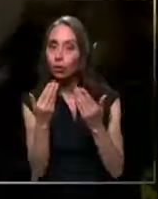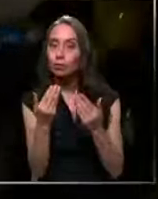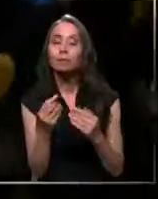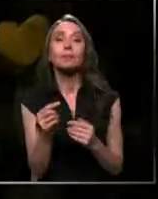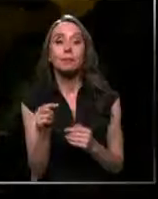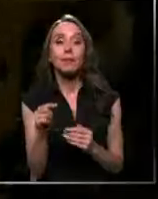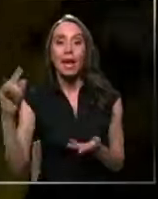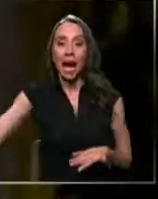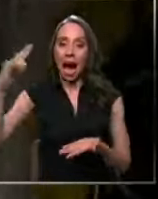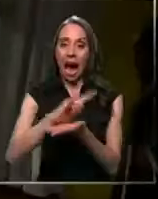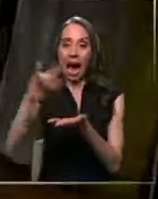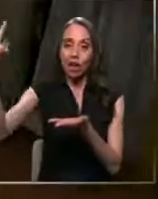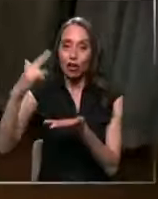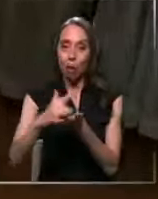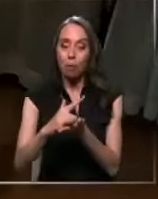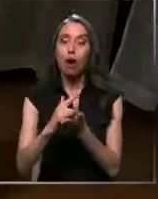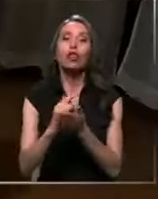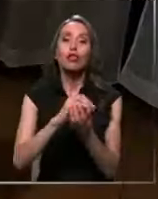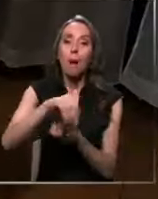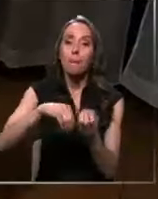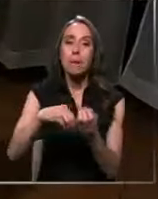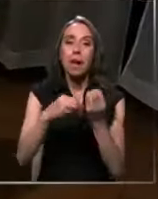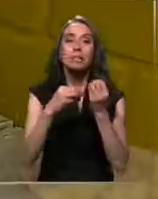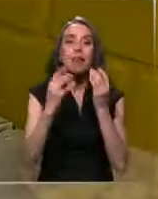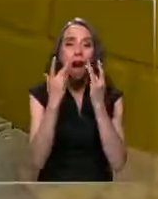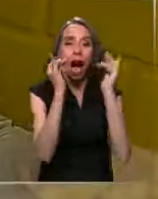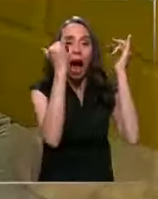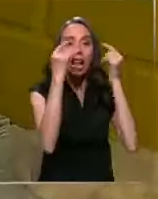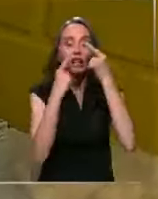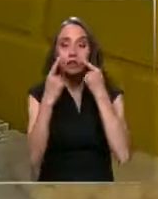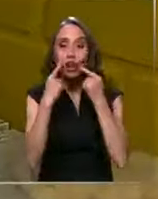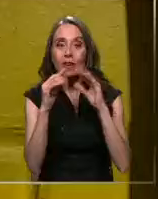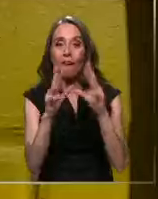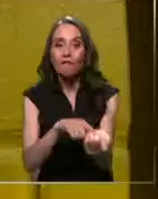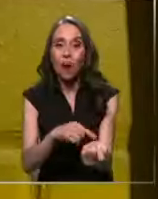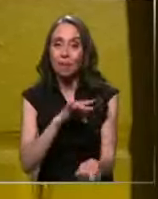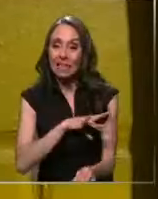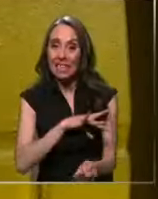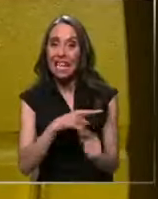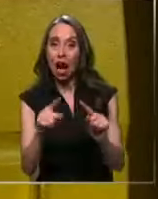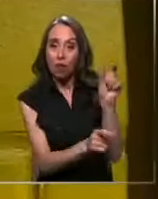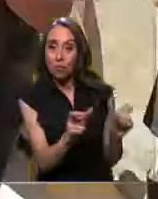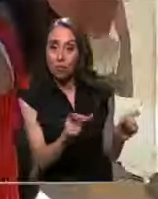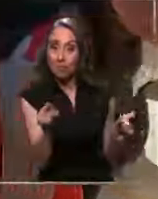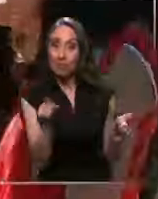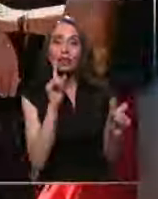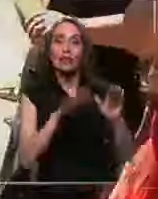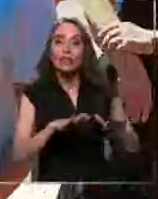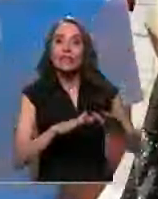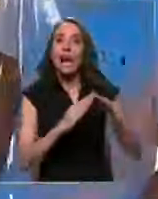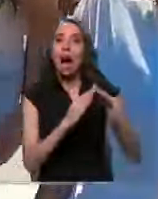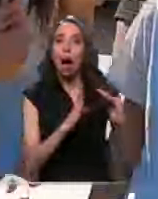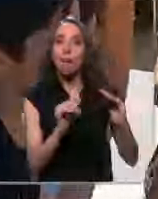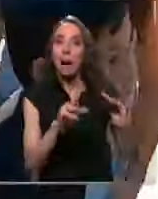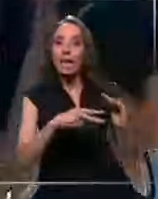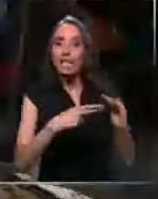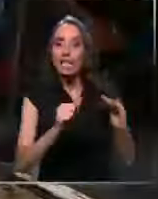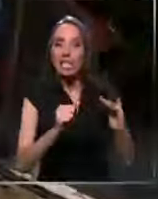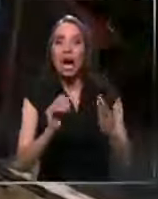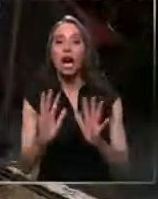En el aeropuerto conjugaba la alegría y llantos en lo Barnechea. El resto de la familia chilena de David preparaba una sorpresa para